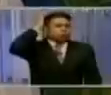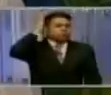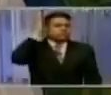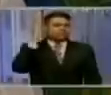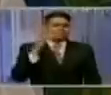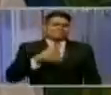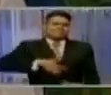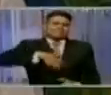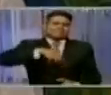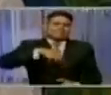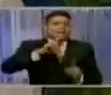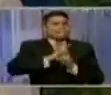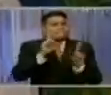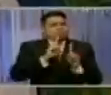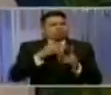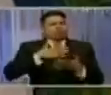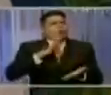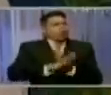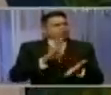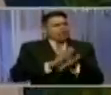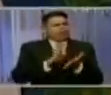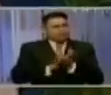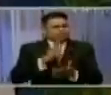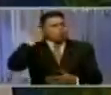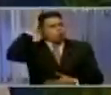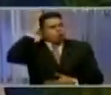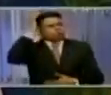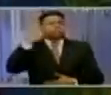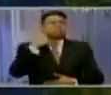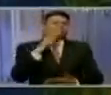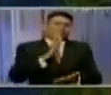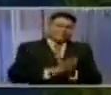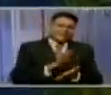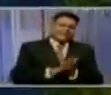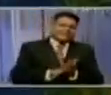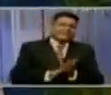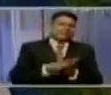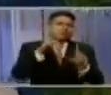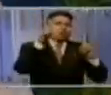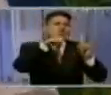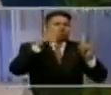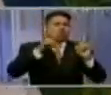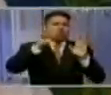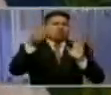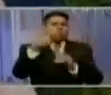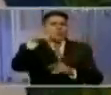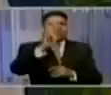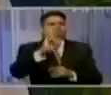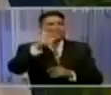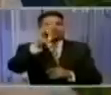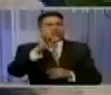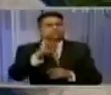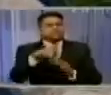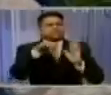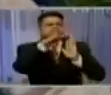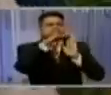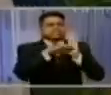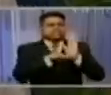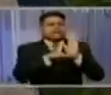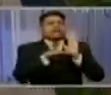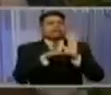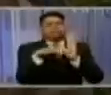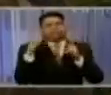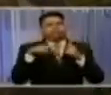entiende. La conciencia permite entender las dificultades, los problemas, y asumirlos y superarlos. Y unidos